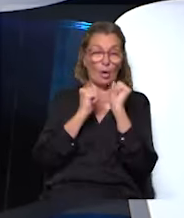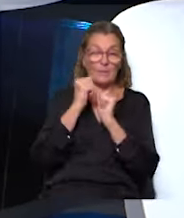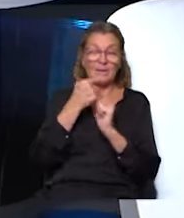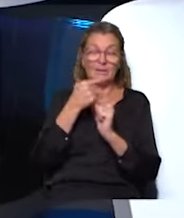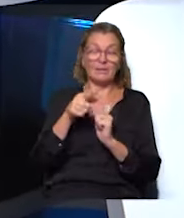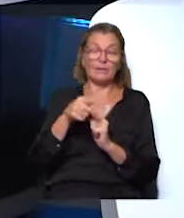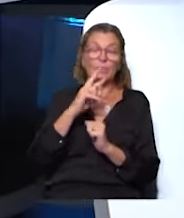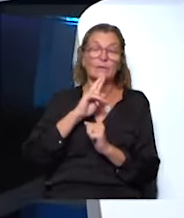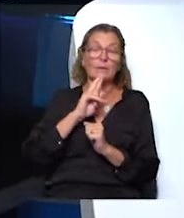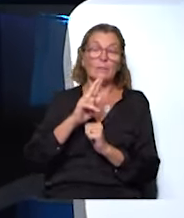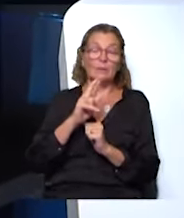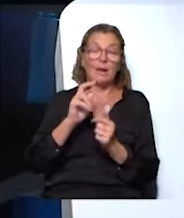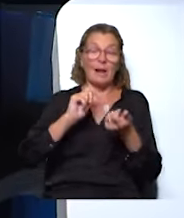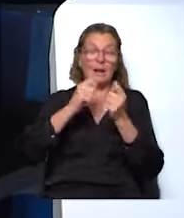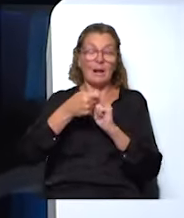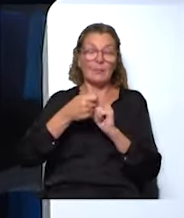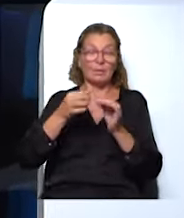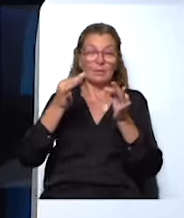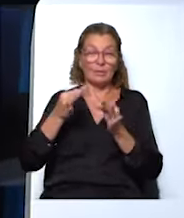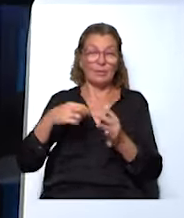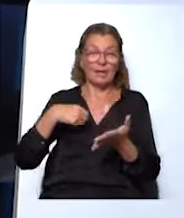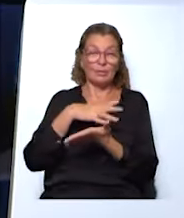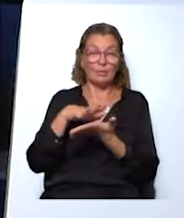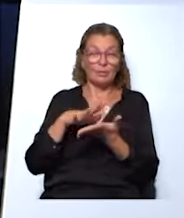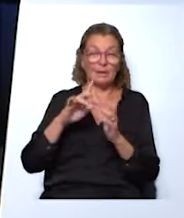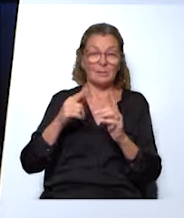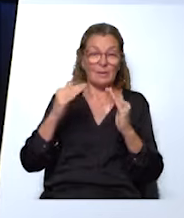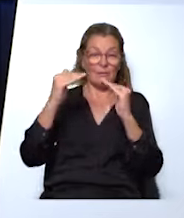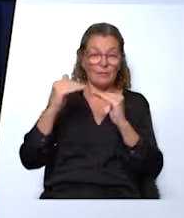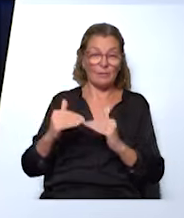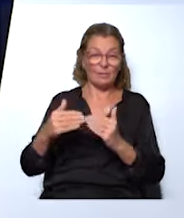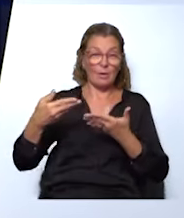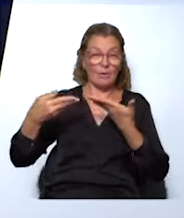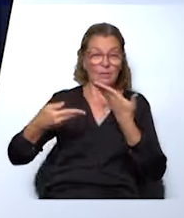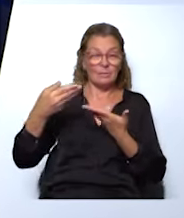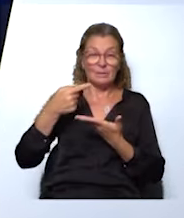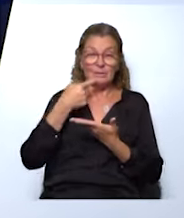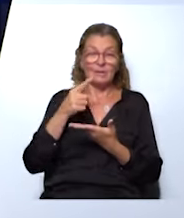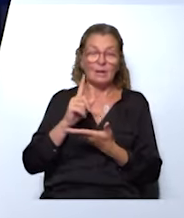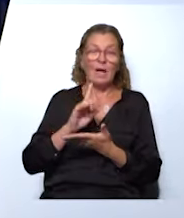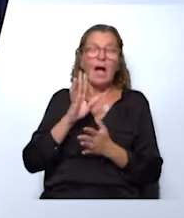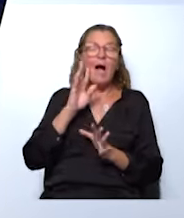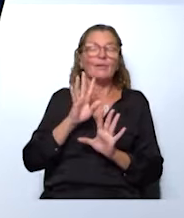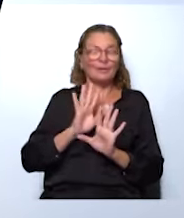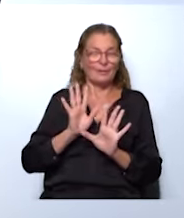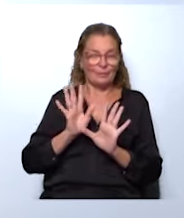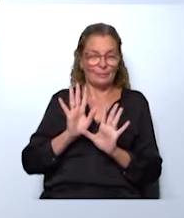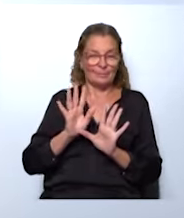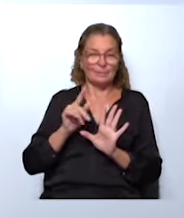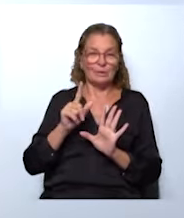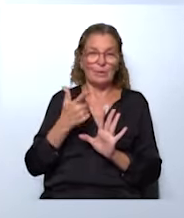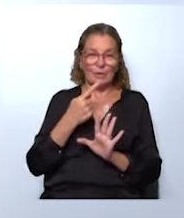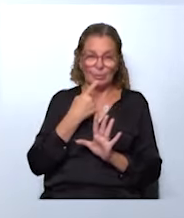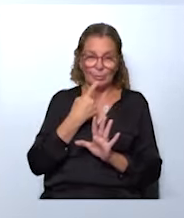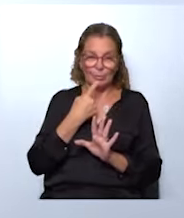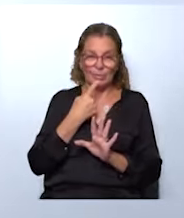responde por ejemplo a la reforma de la seguridad social y al descenso de la inflación que mencionábamos recién no no a ver este sin duda